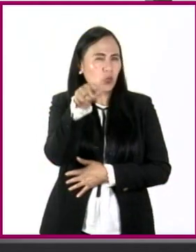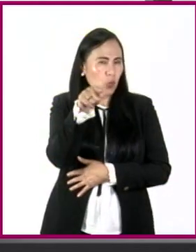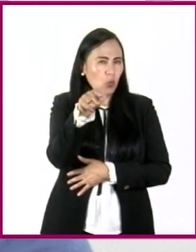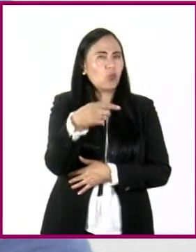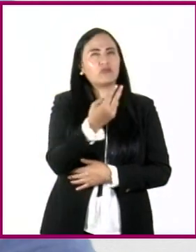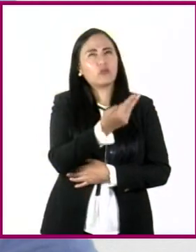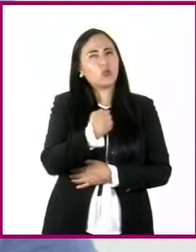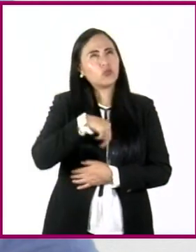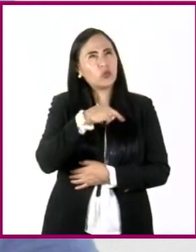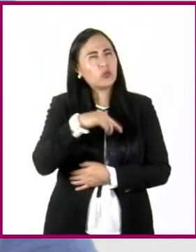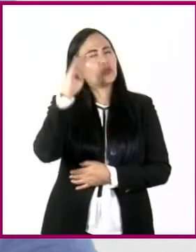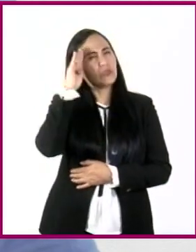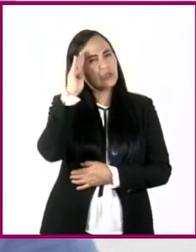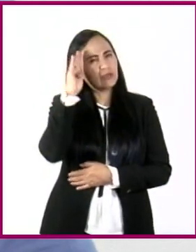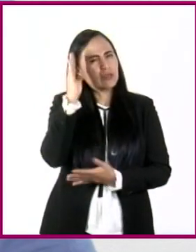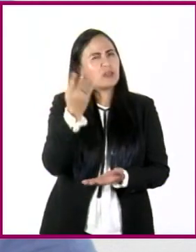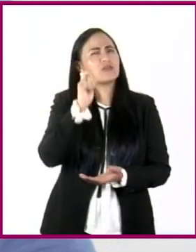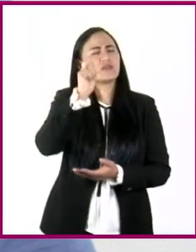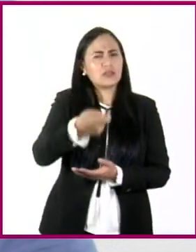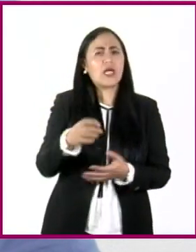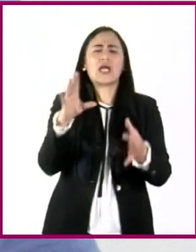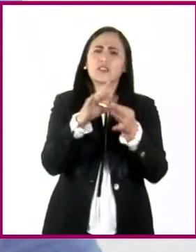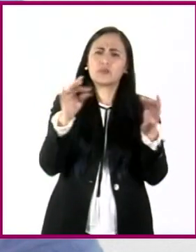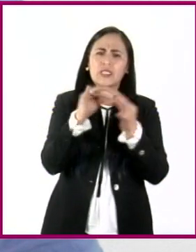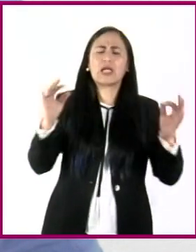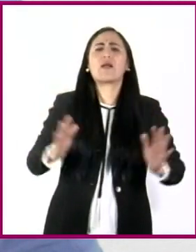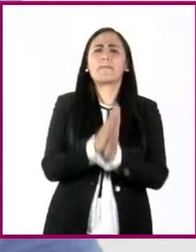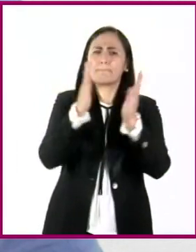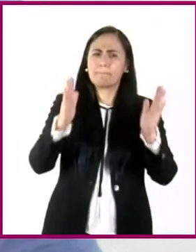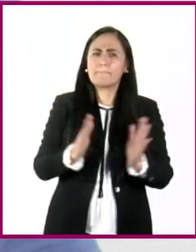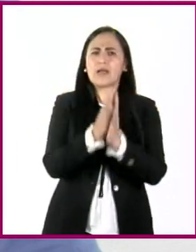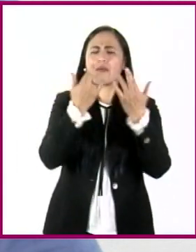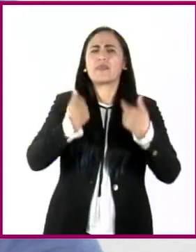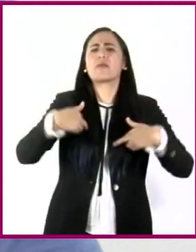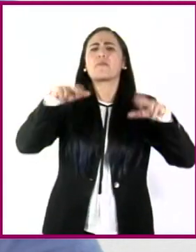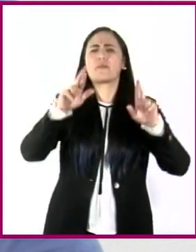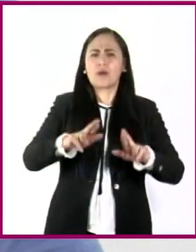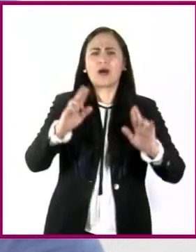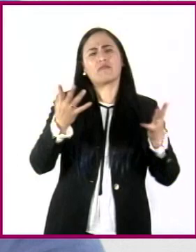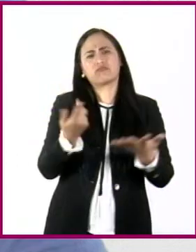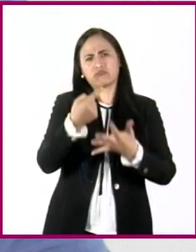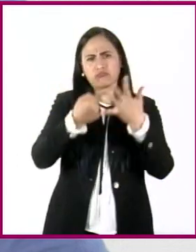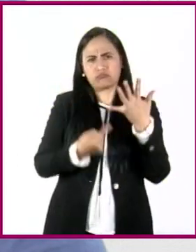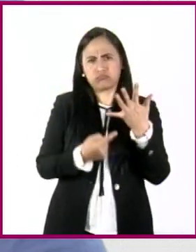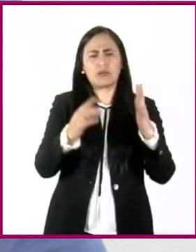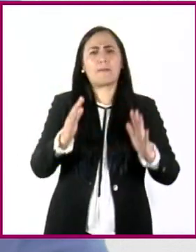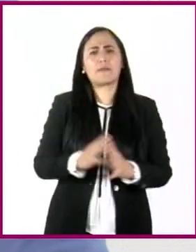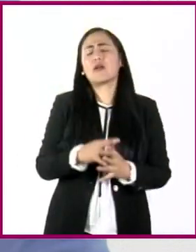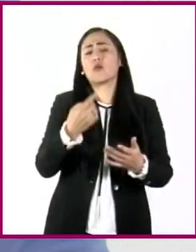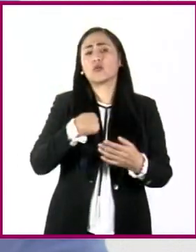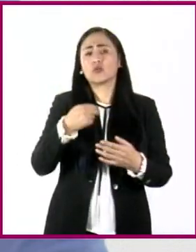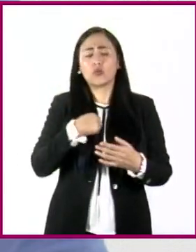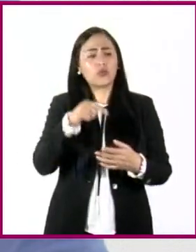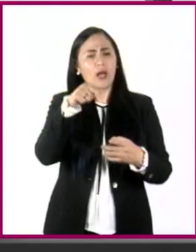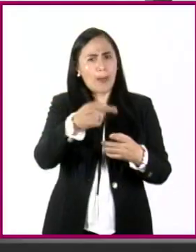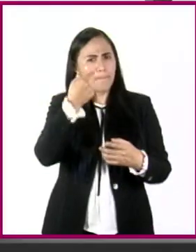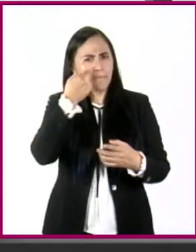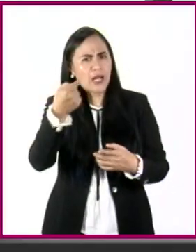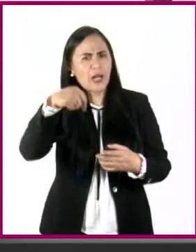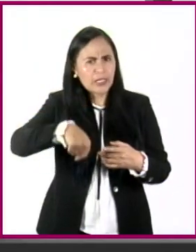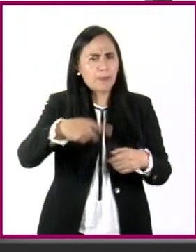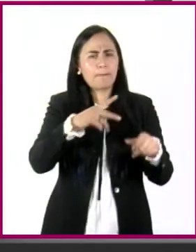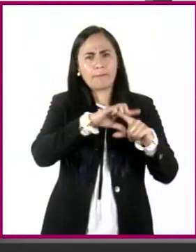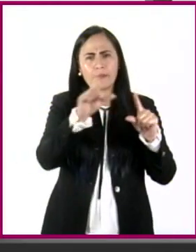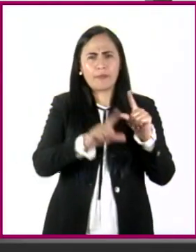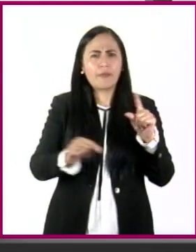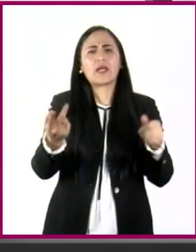de nosotros, donde explicaremos cómo la democracia participativa nos empodera para involucrarnos directamente en el rumbo del país. En el